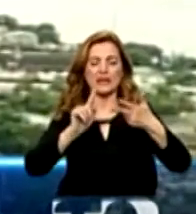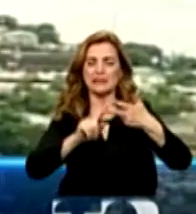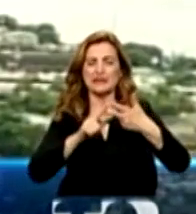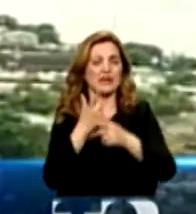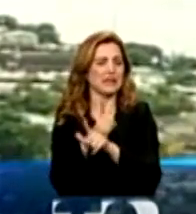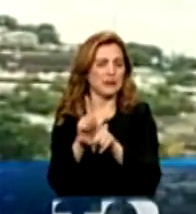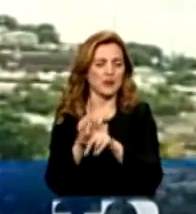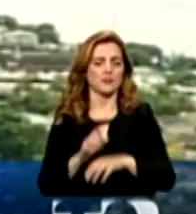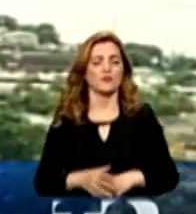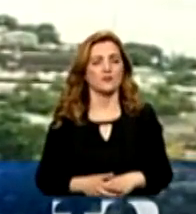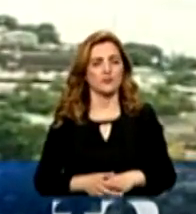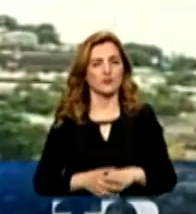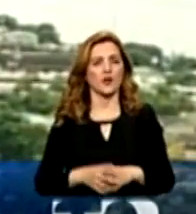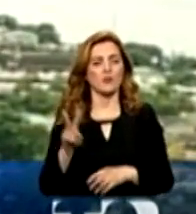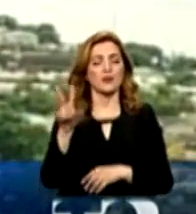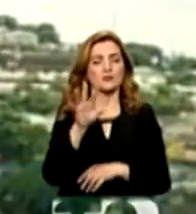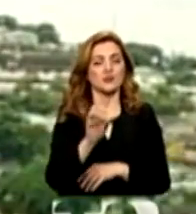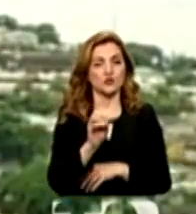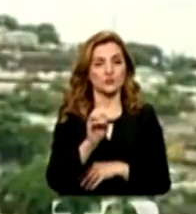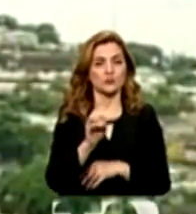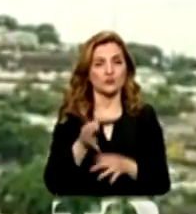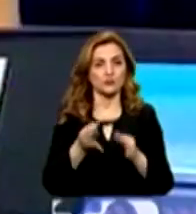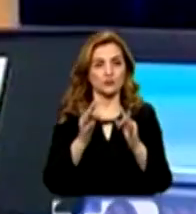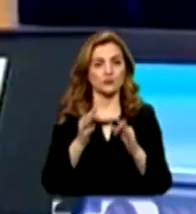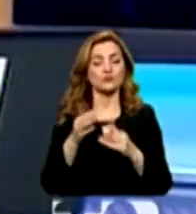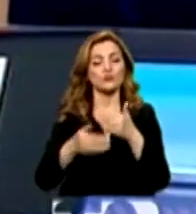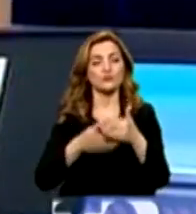instale la audiencia de juzgamiento.